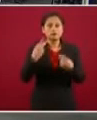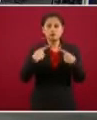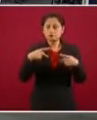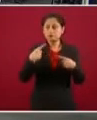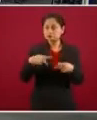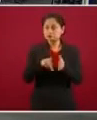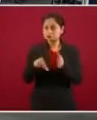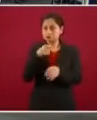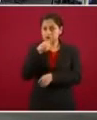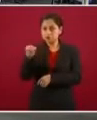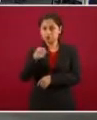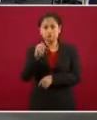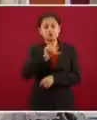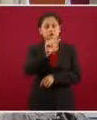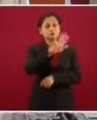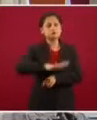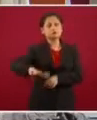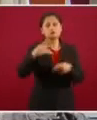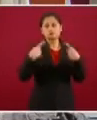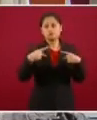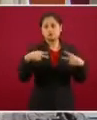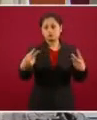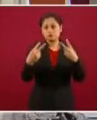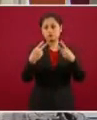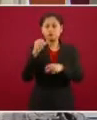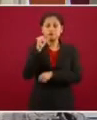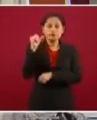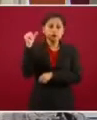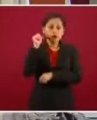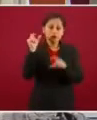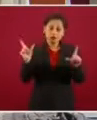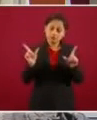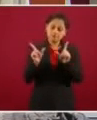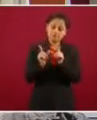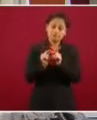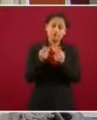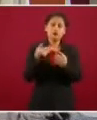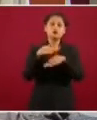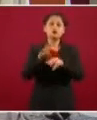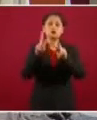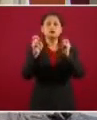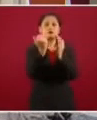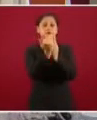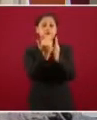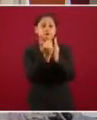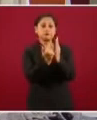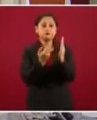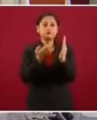general. Ayer dimos el resumen básico de las medidas de seguridad sanitaria